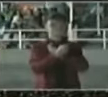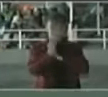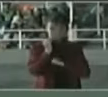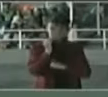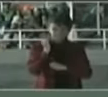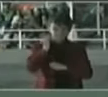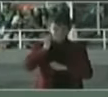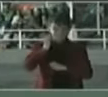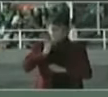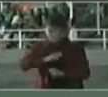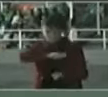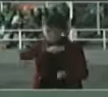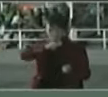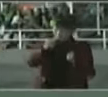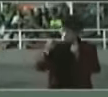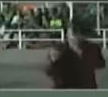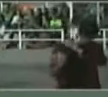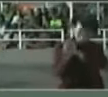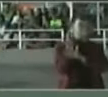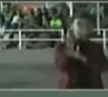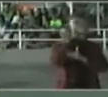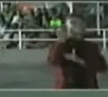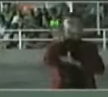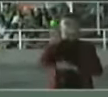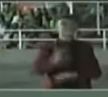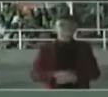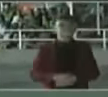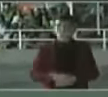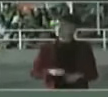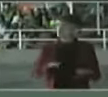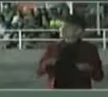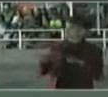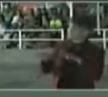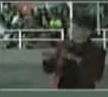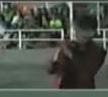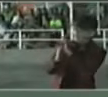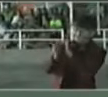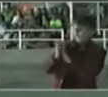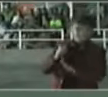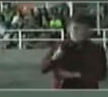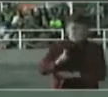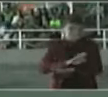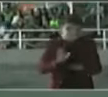sea regenerado. Ver a Jesús es todo lo que el hombre necesita.